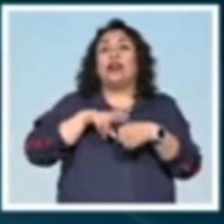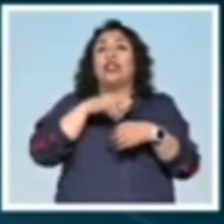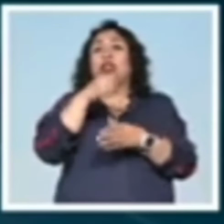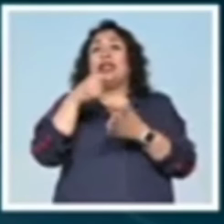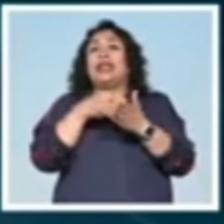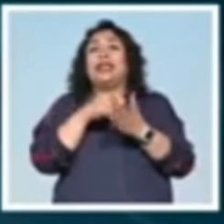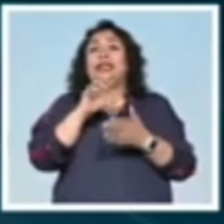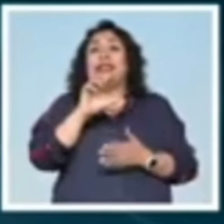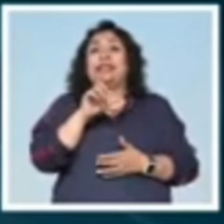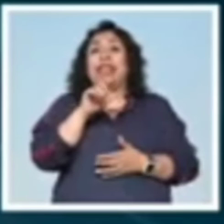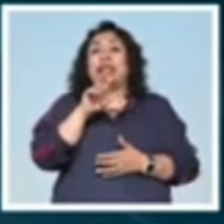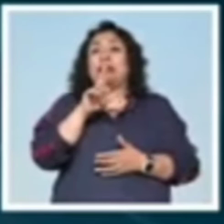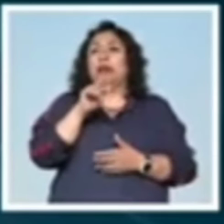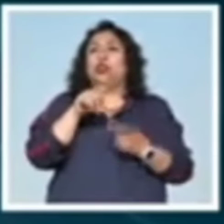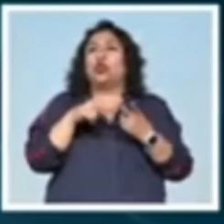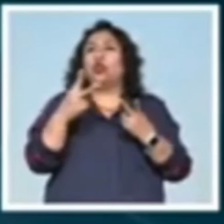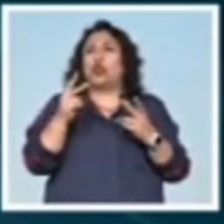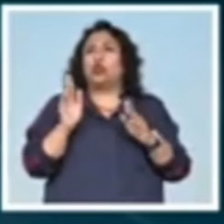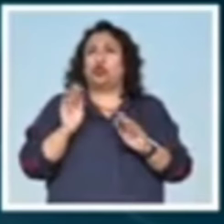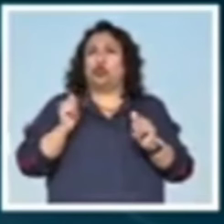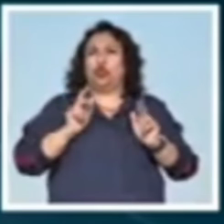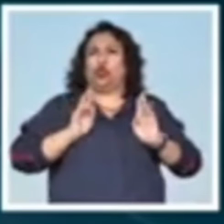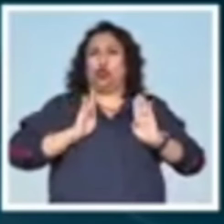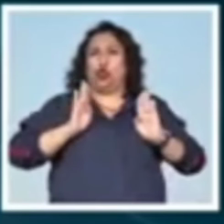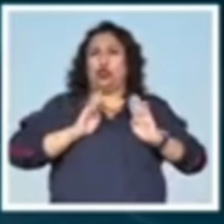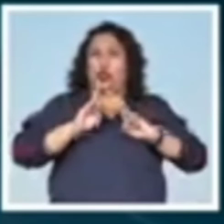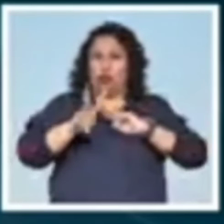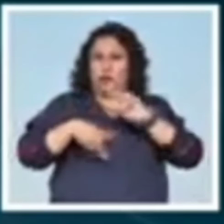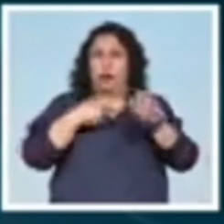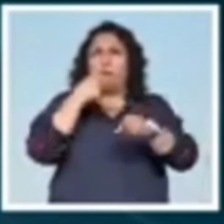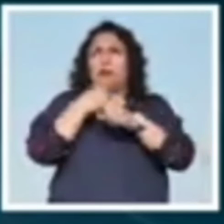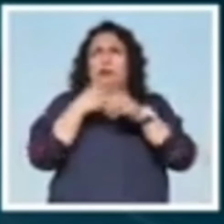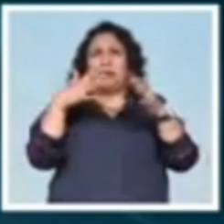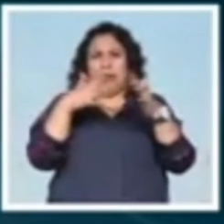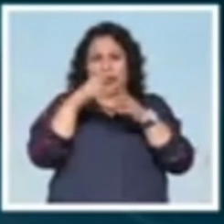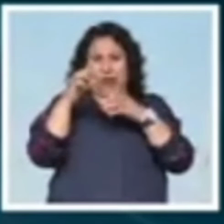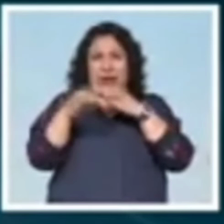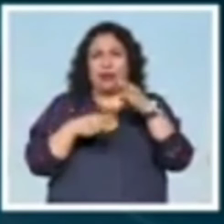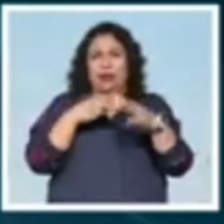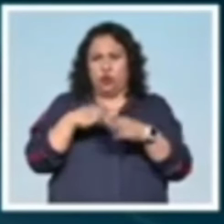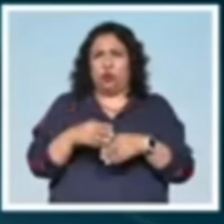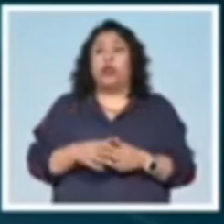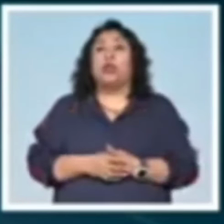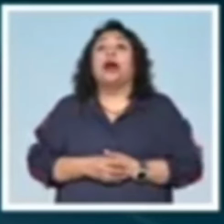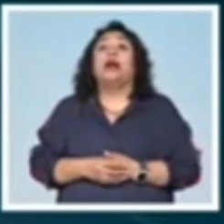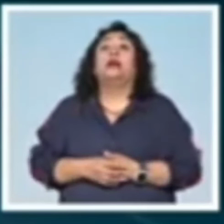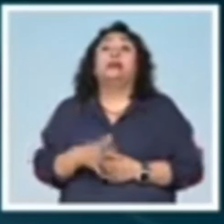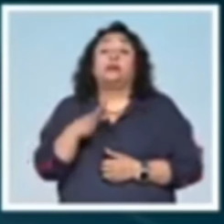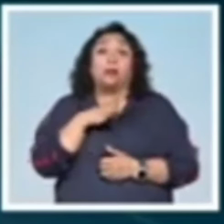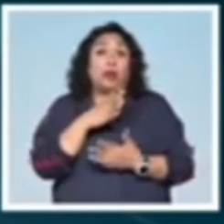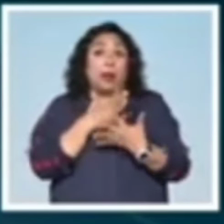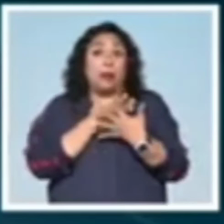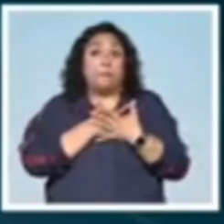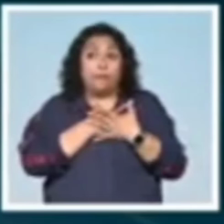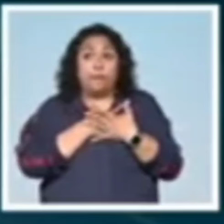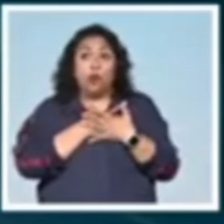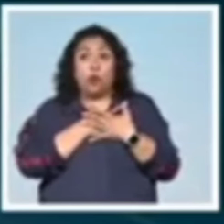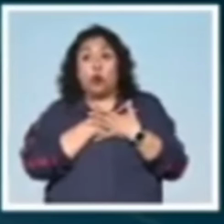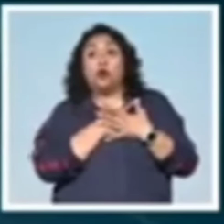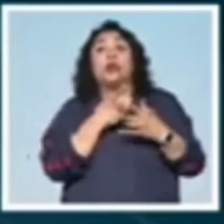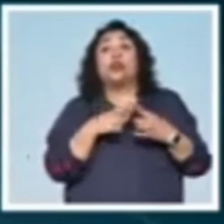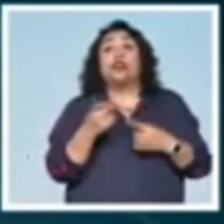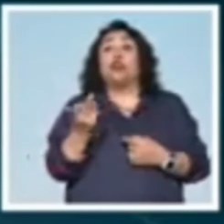de Clipperton o un par de soldados que van a la Primera Guerra Mundial. Está el amor de un